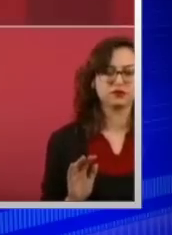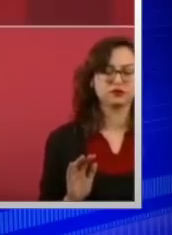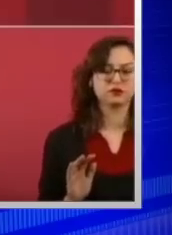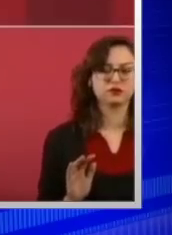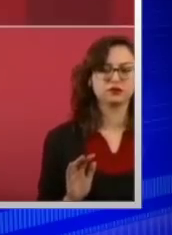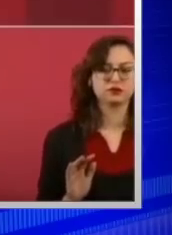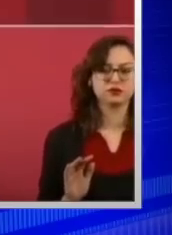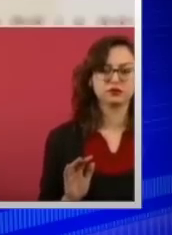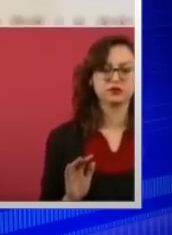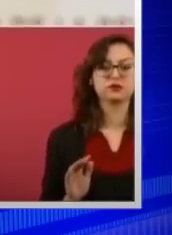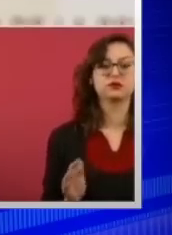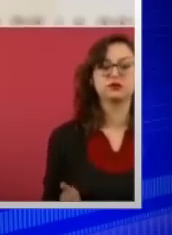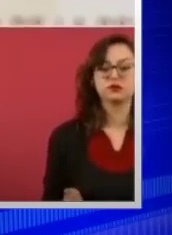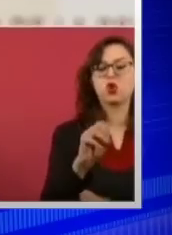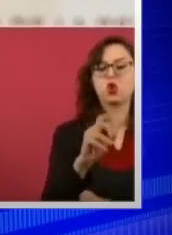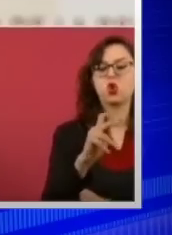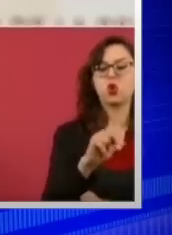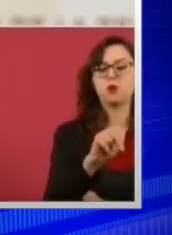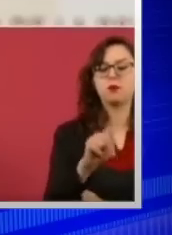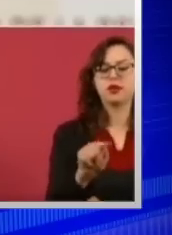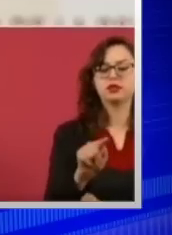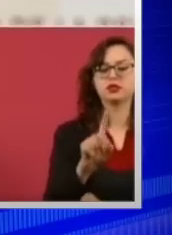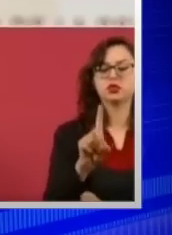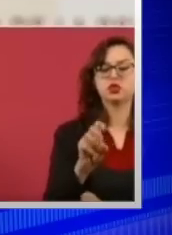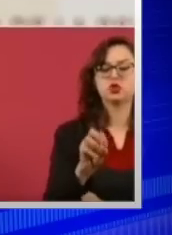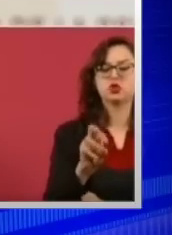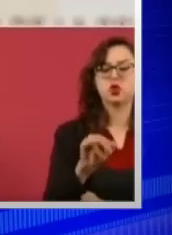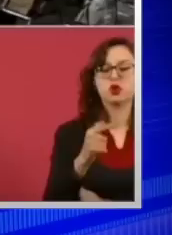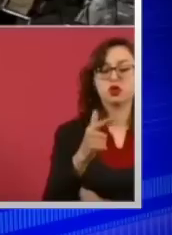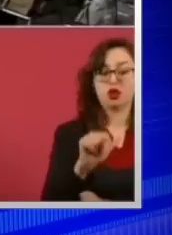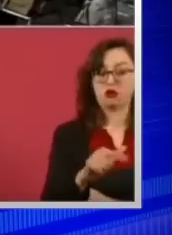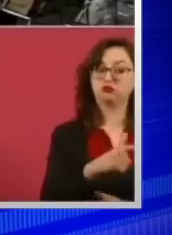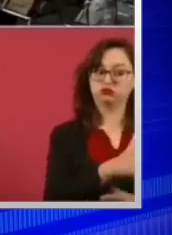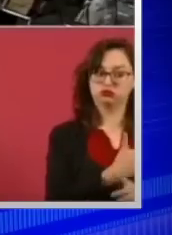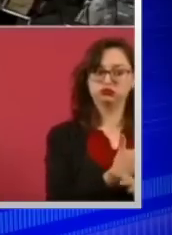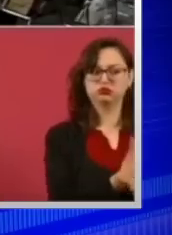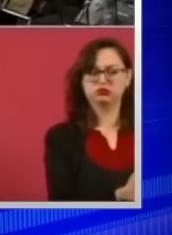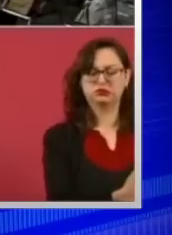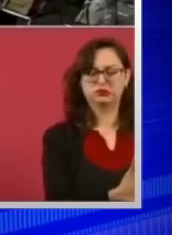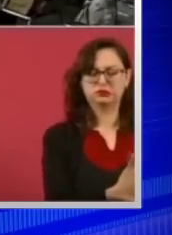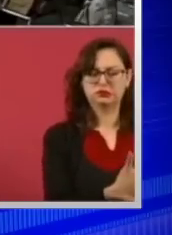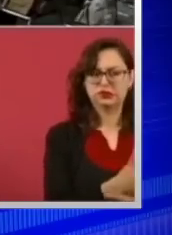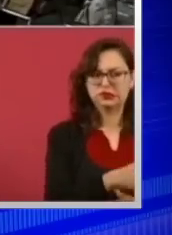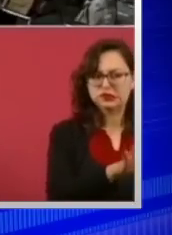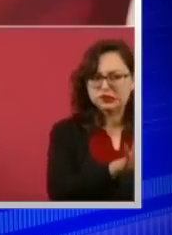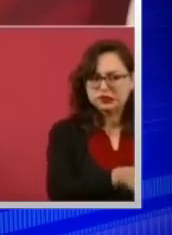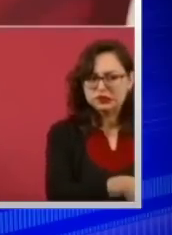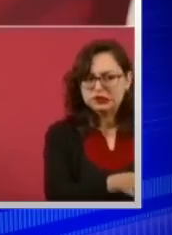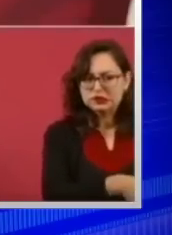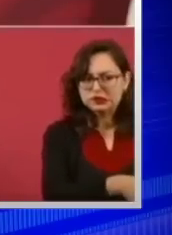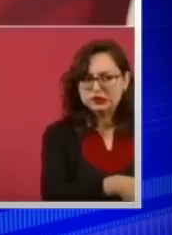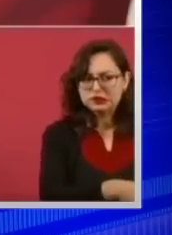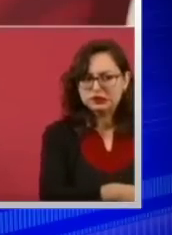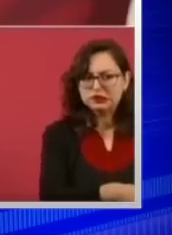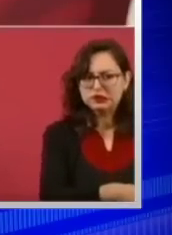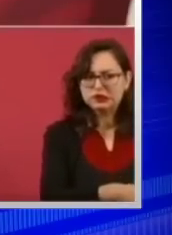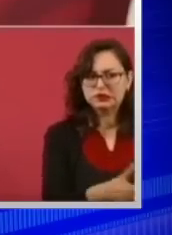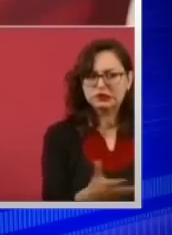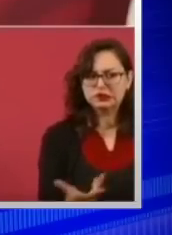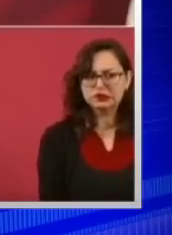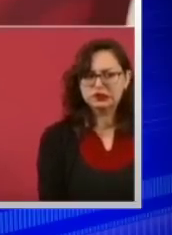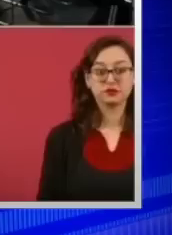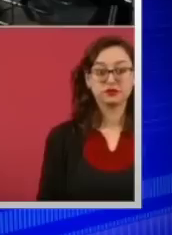joaquín lópez dóriga los cuestionó lo leer de morna todos somos los de